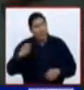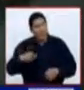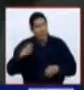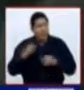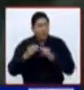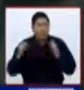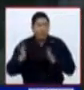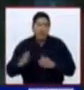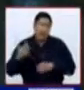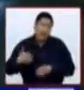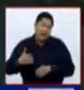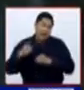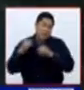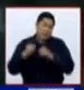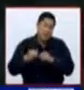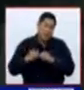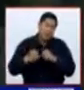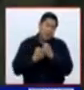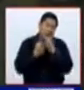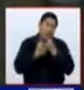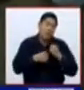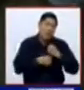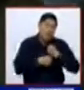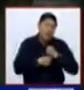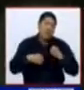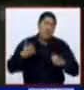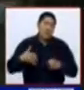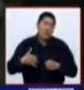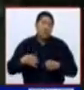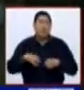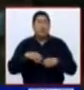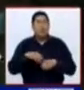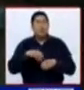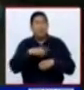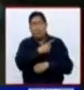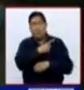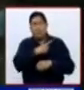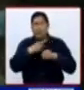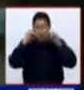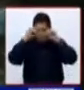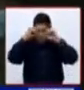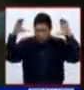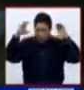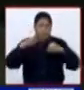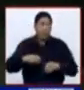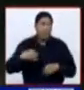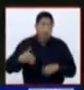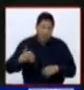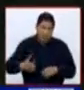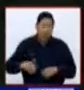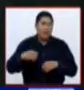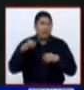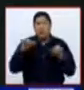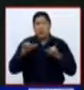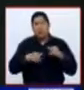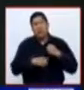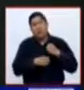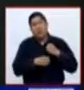la Casa Argentina, de las agregadurías militares, de Prefectura, Gendarmería, dando una de la Armada